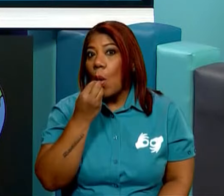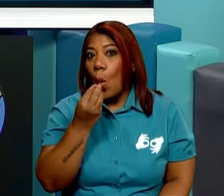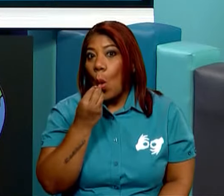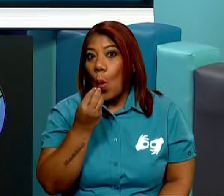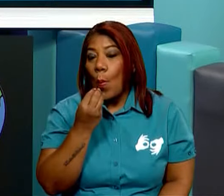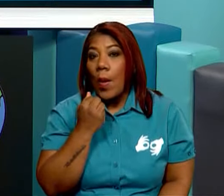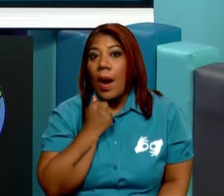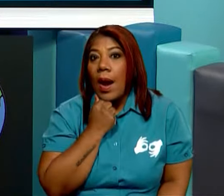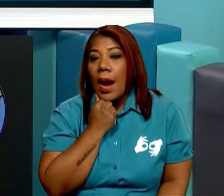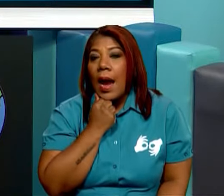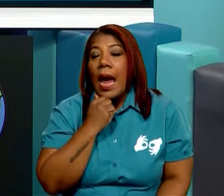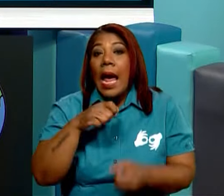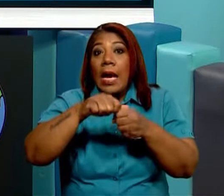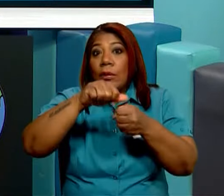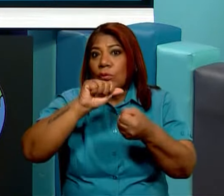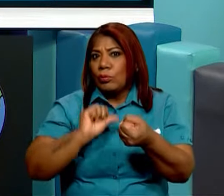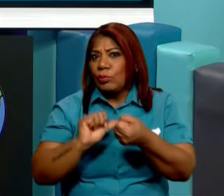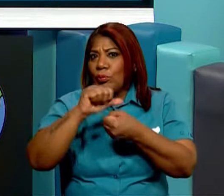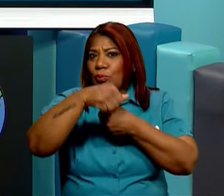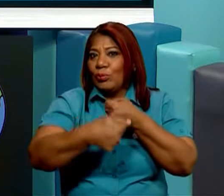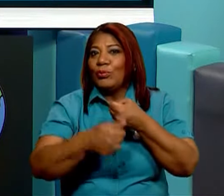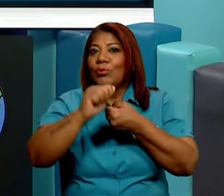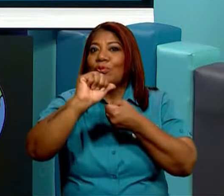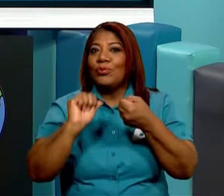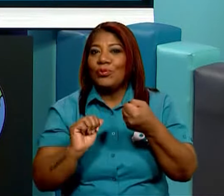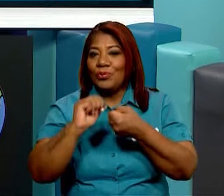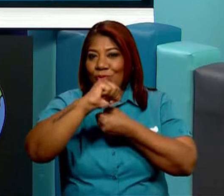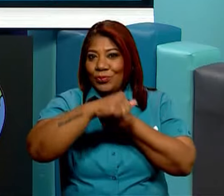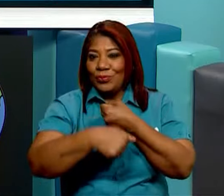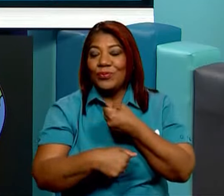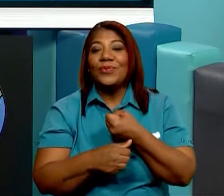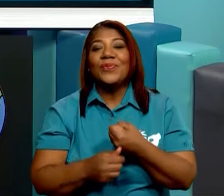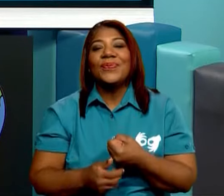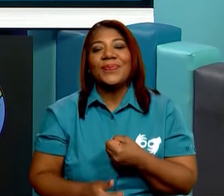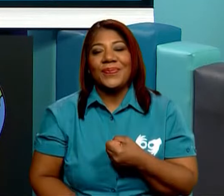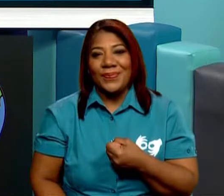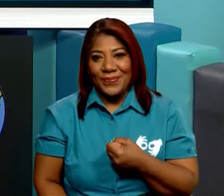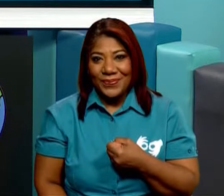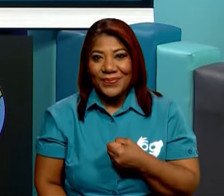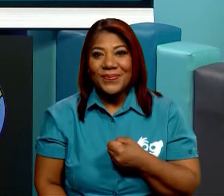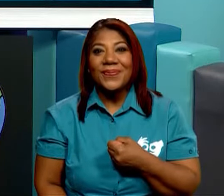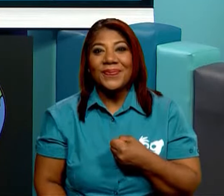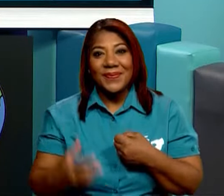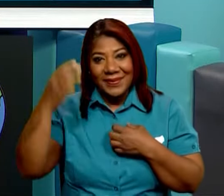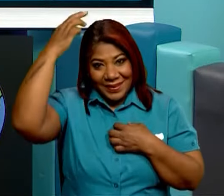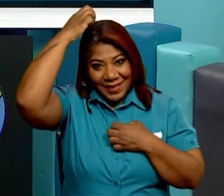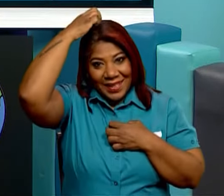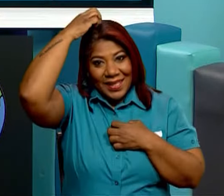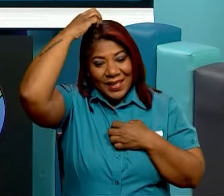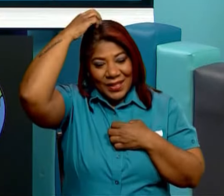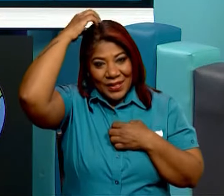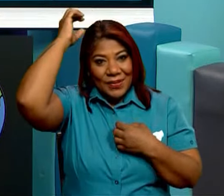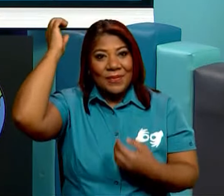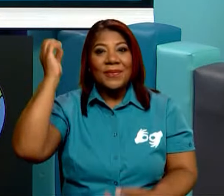¿Qué come el mono? ¿Qué es lo que más le gusta? El guineo, la banana. Eso es lo que come el mono.